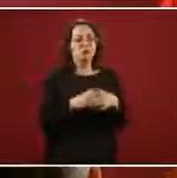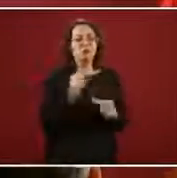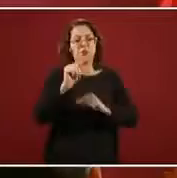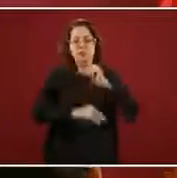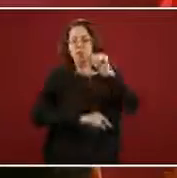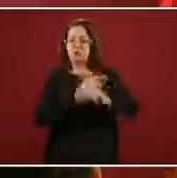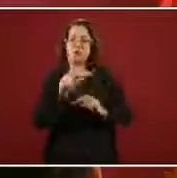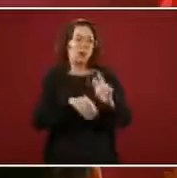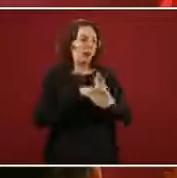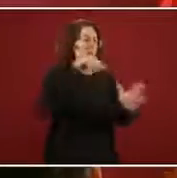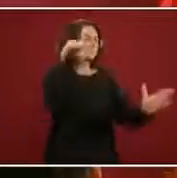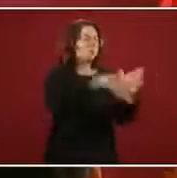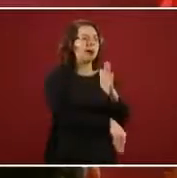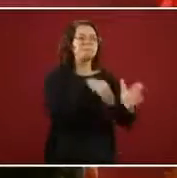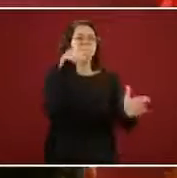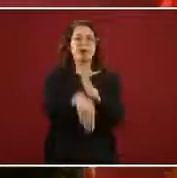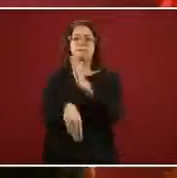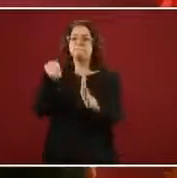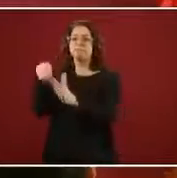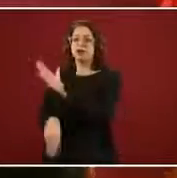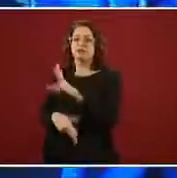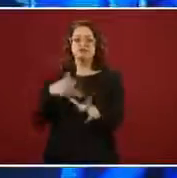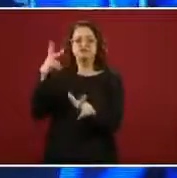con los ferrocarriles.